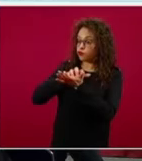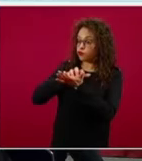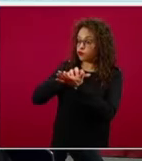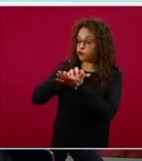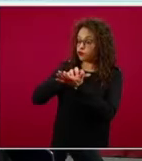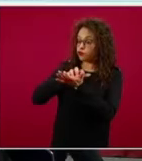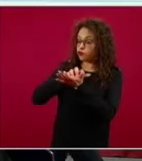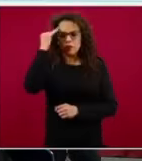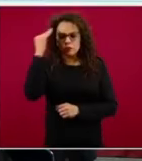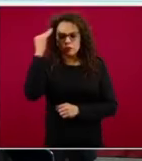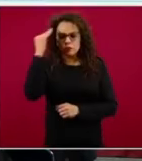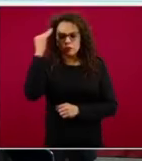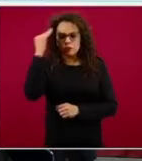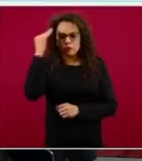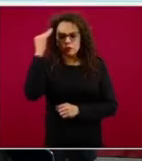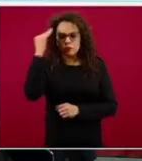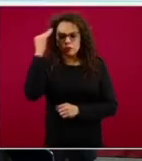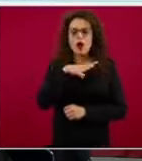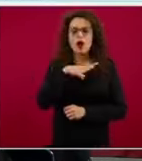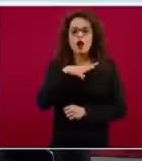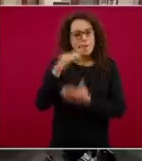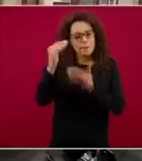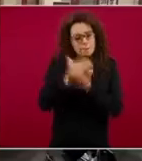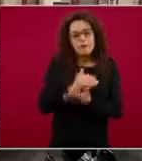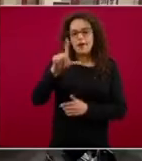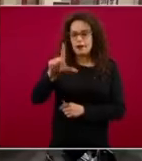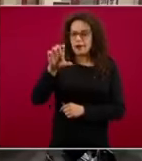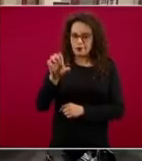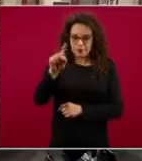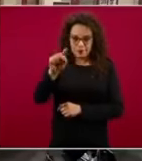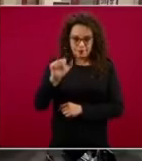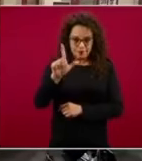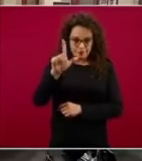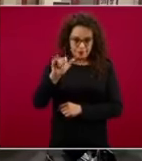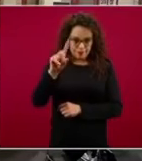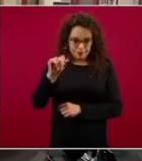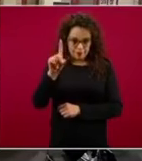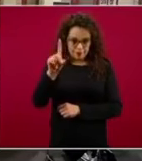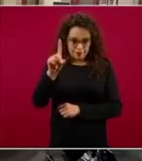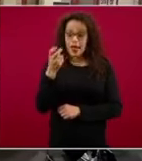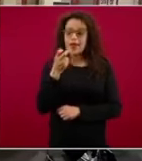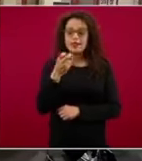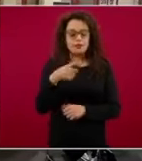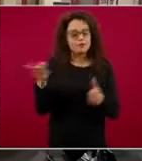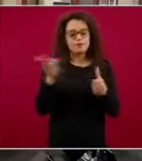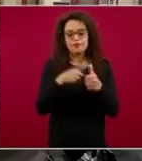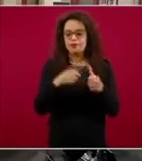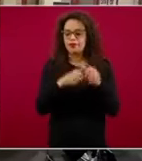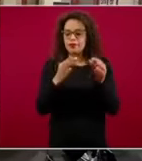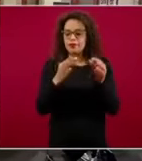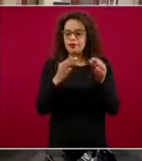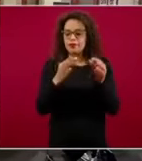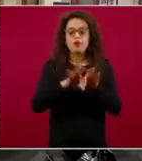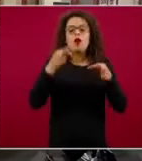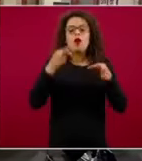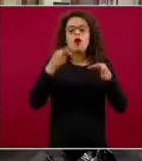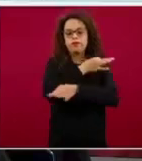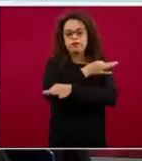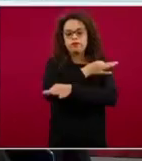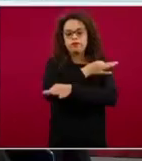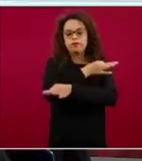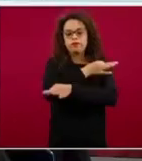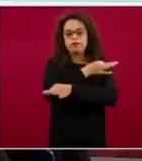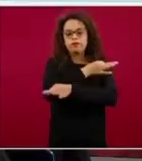promedio también tienen una menor letalidad. Y es el mensaje principal que hemos querido llevar. Es más, esta correlación es el tiempo promedio